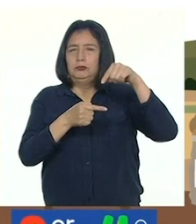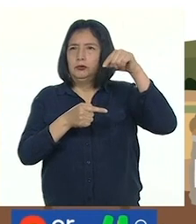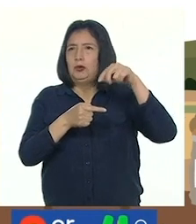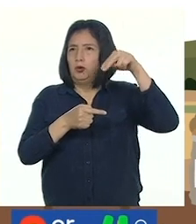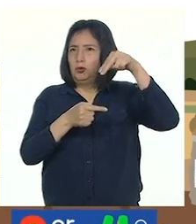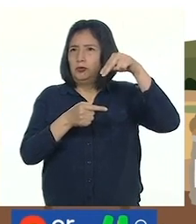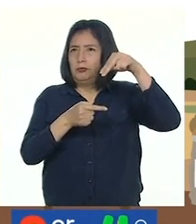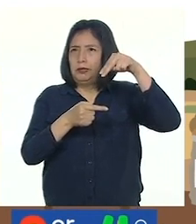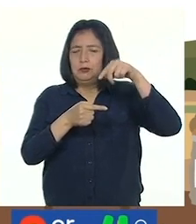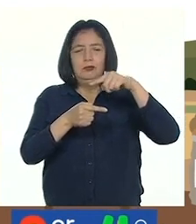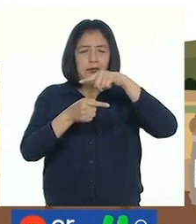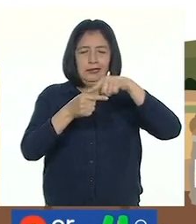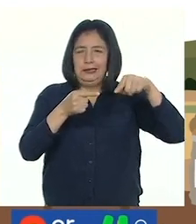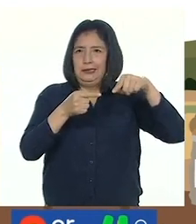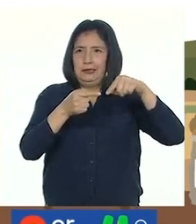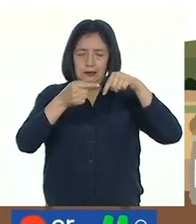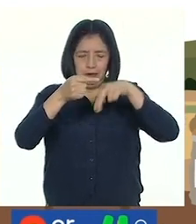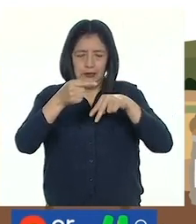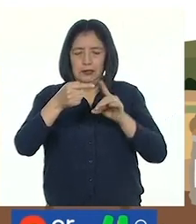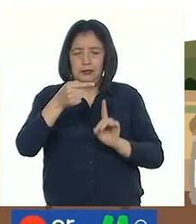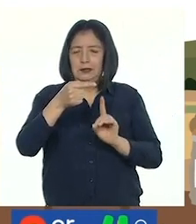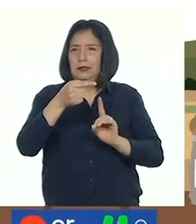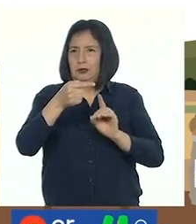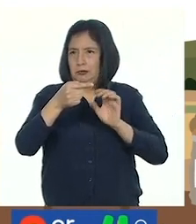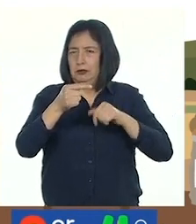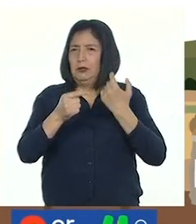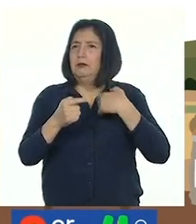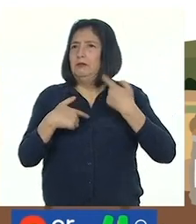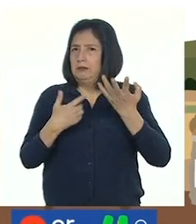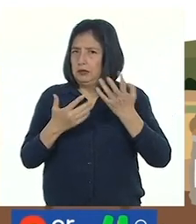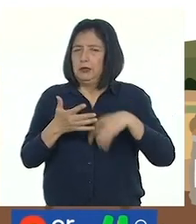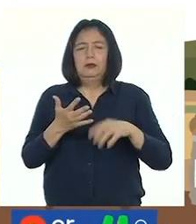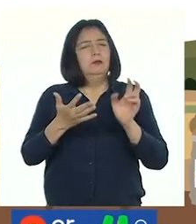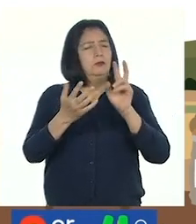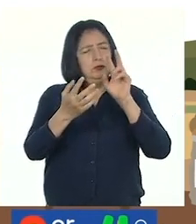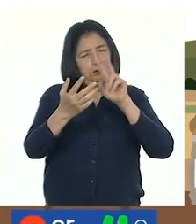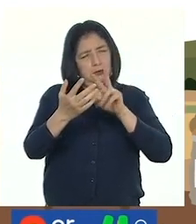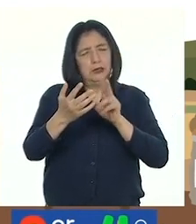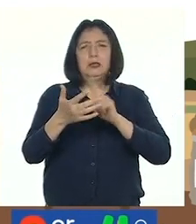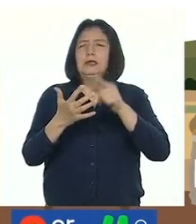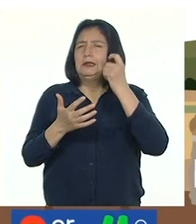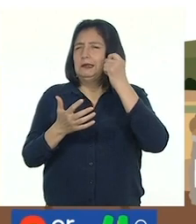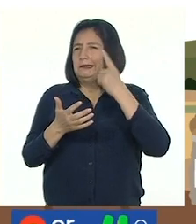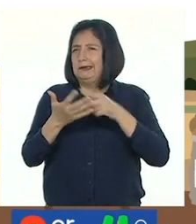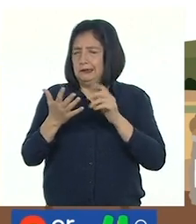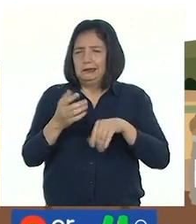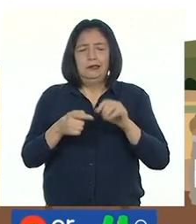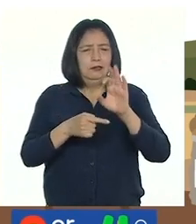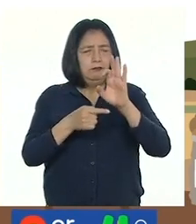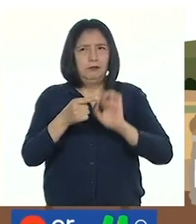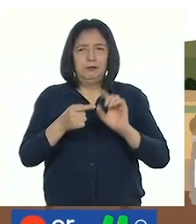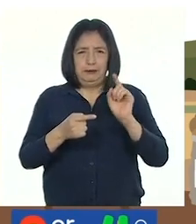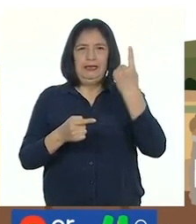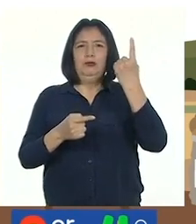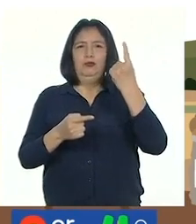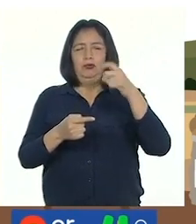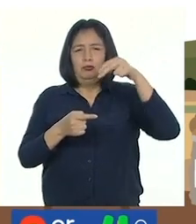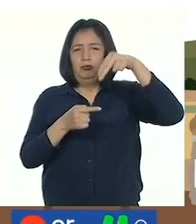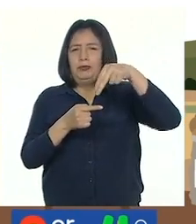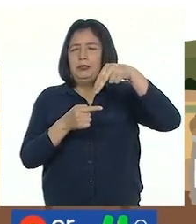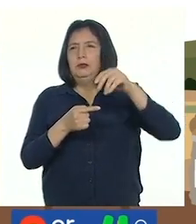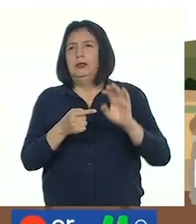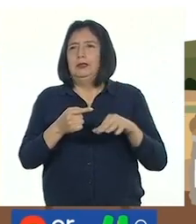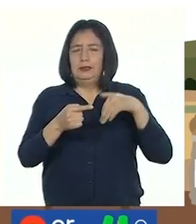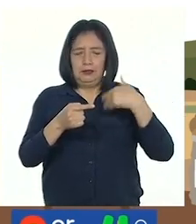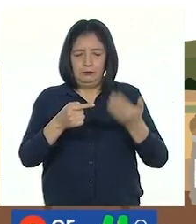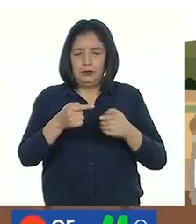línea fraccionaria y denominador. Para leer y escribir una fracción, debes primero nombrar el numerador y luego